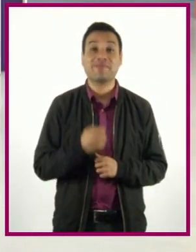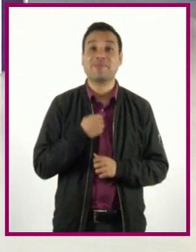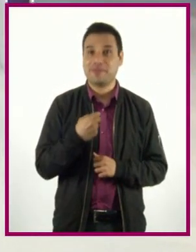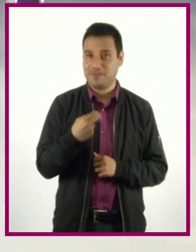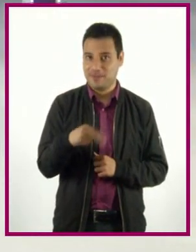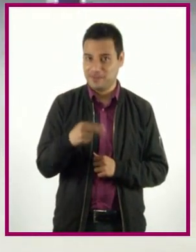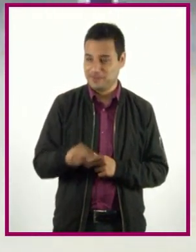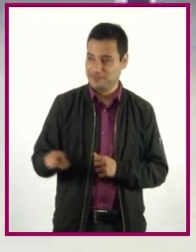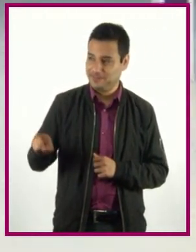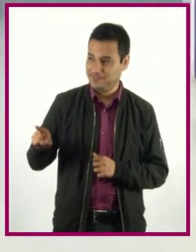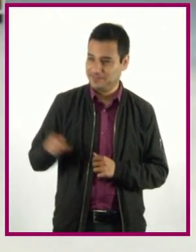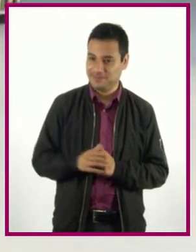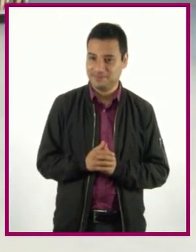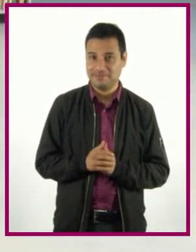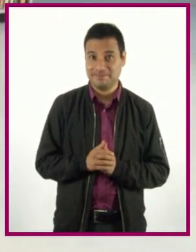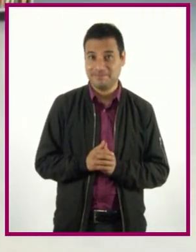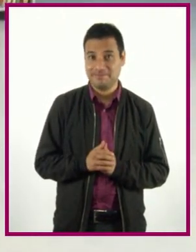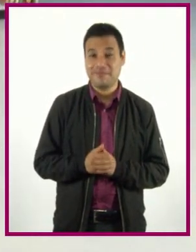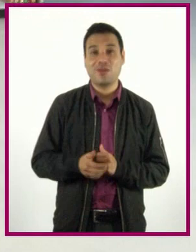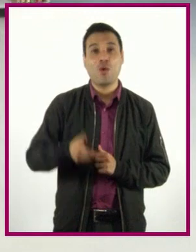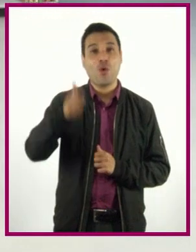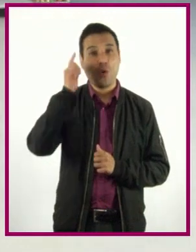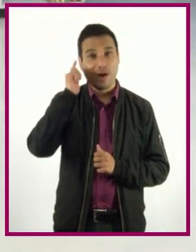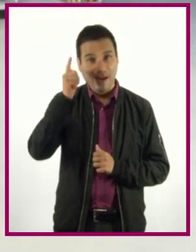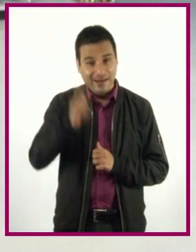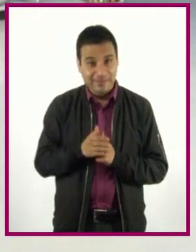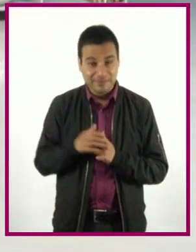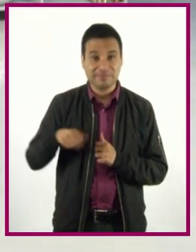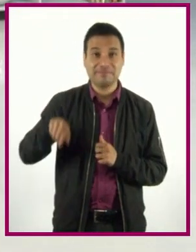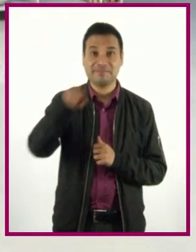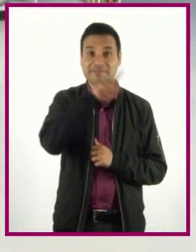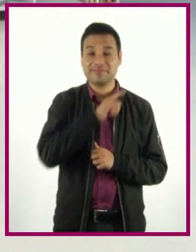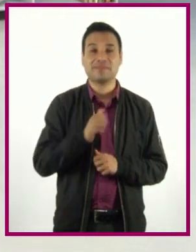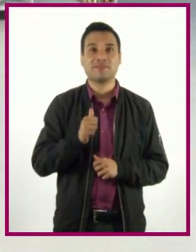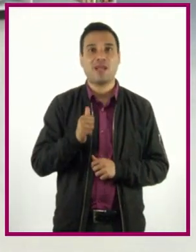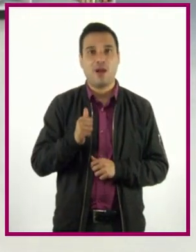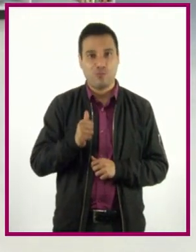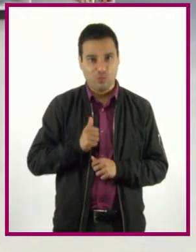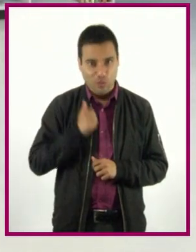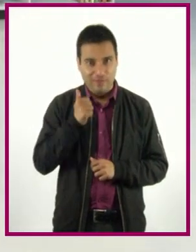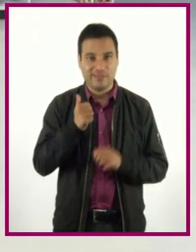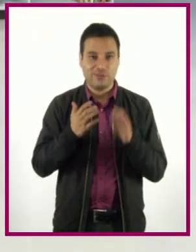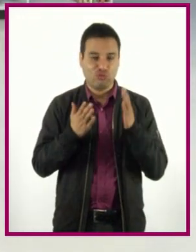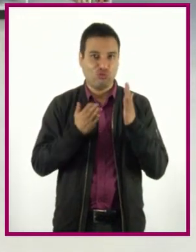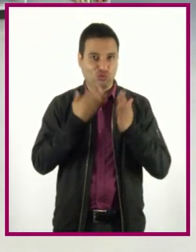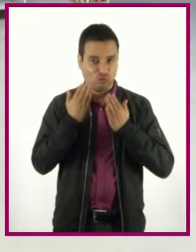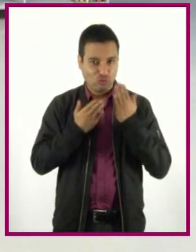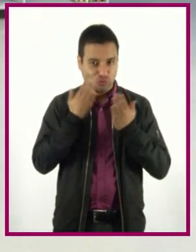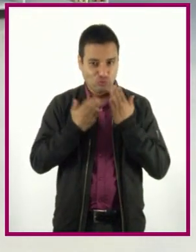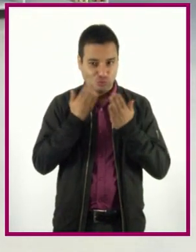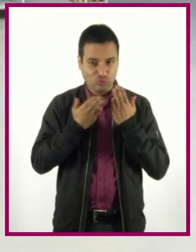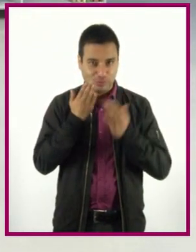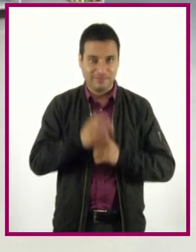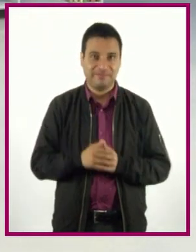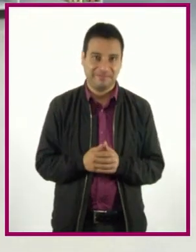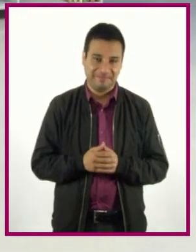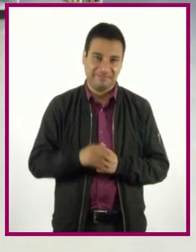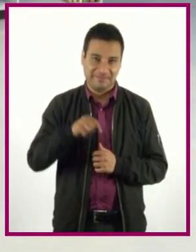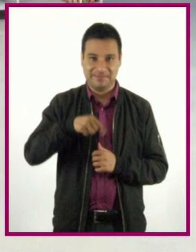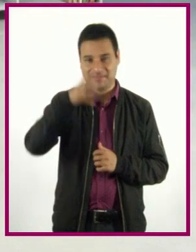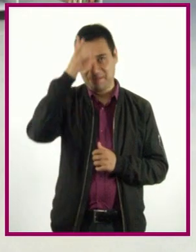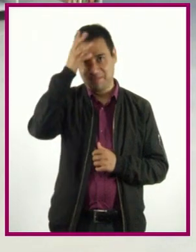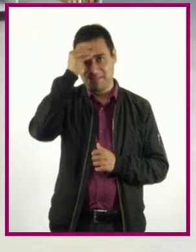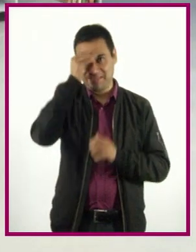maestro Saúl Miranda y espero que en estos días estén aprovechando la oportunidad de estudiar en esta modalidad a través